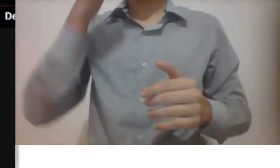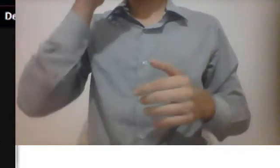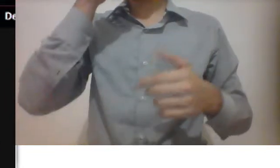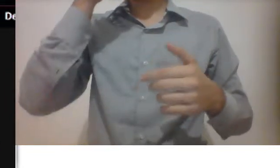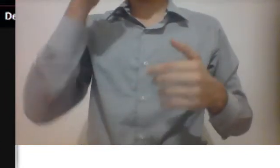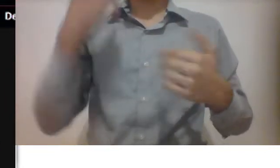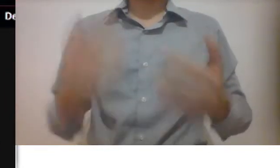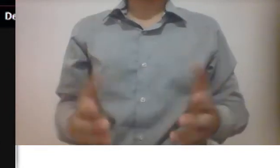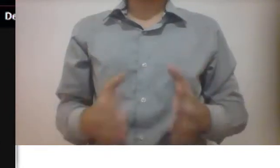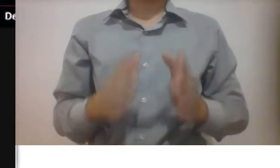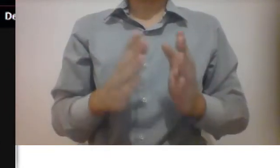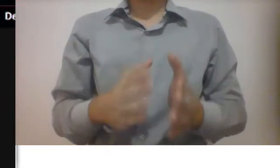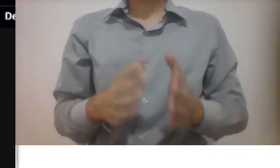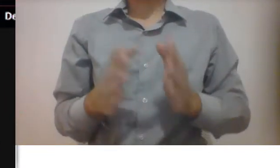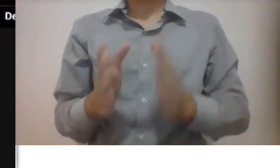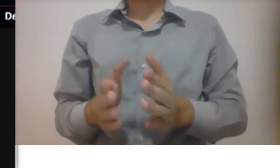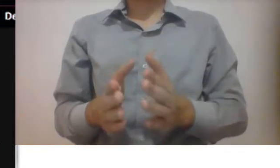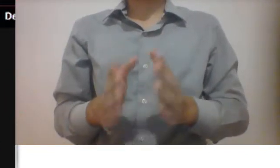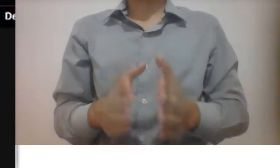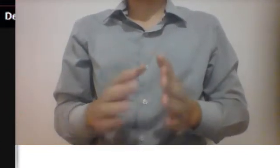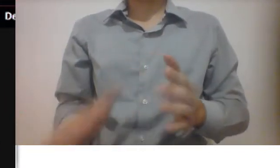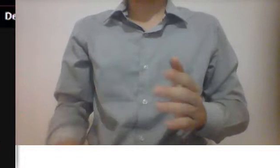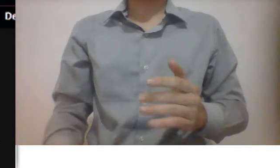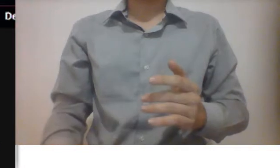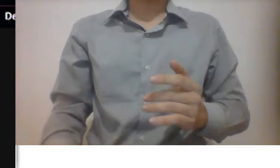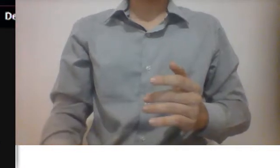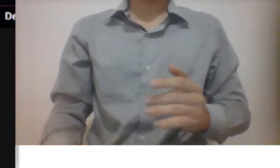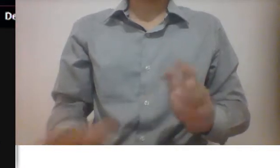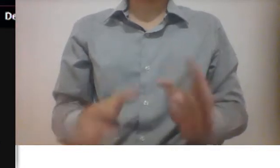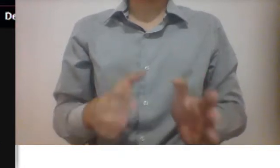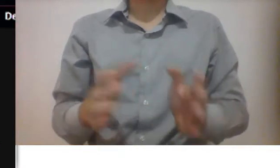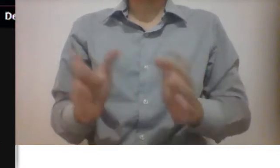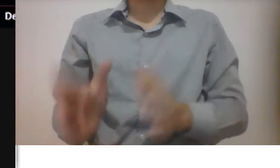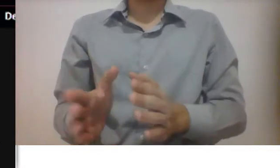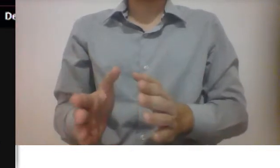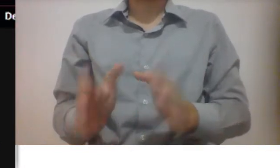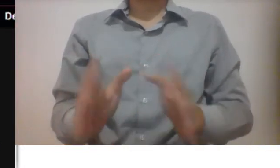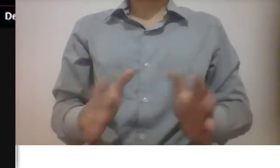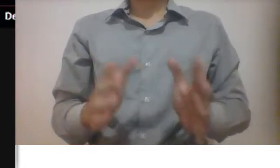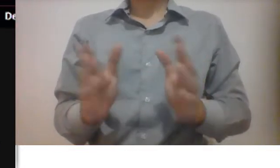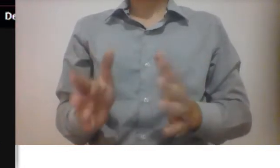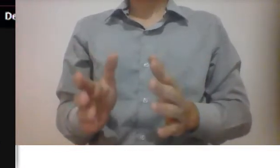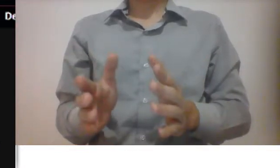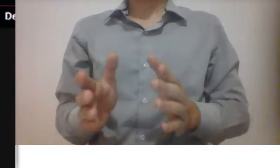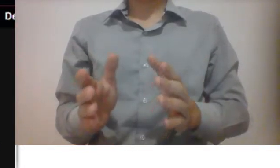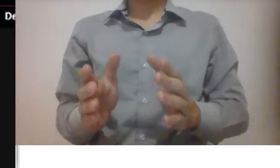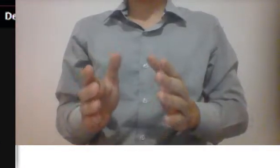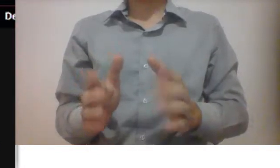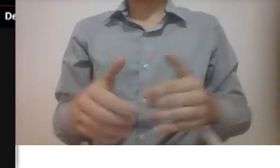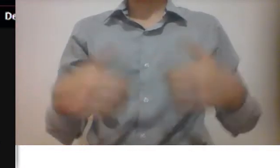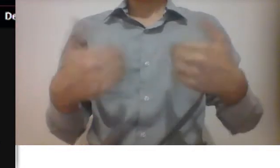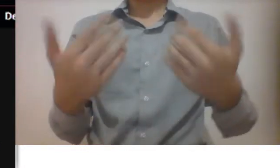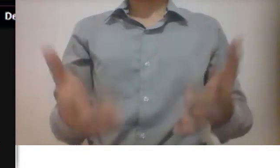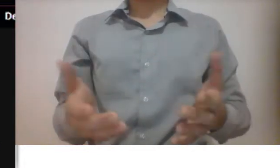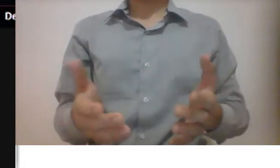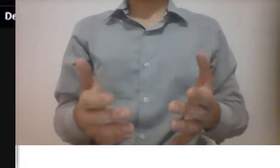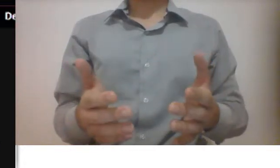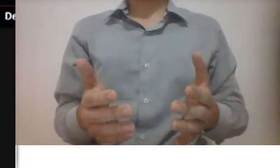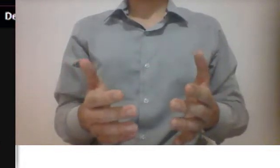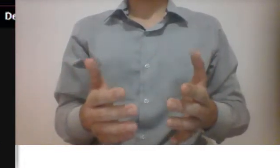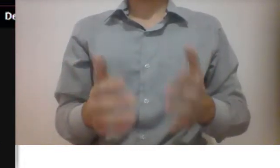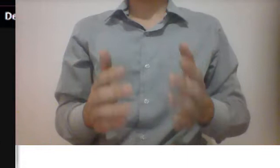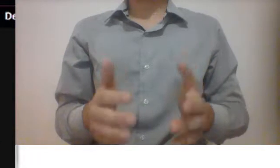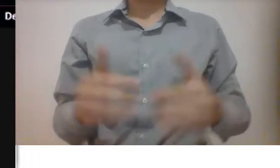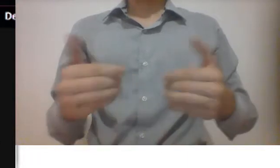SAT, pues bueno, aquí tenía él la capacidad de hacer ciertos movimientos, ocultar información de estos grandes contribuyentes. Pero ¿por qué es que